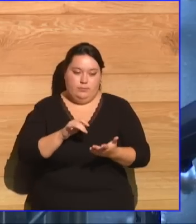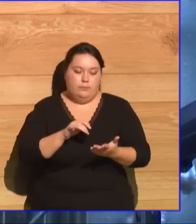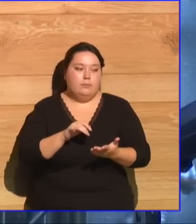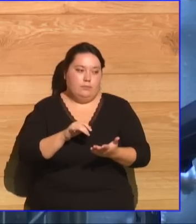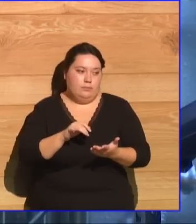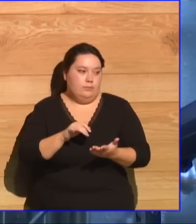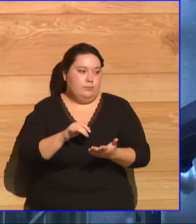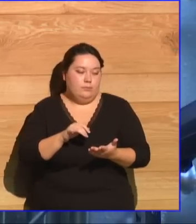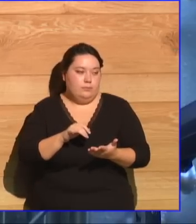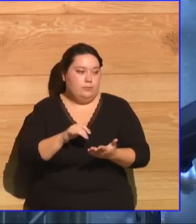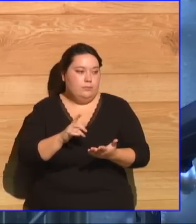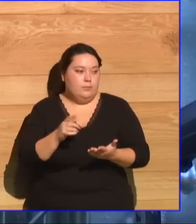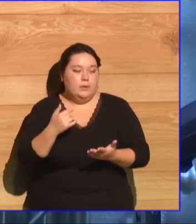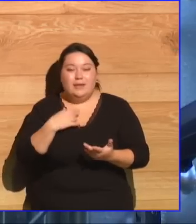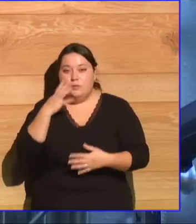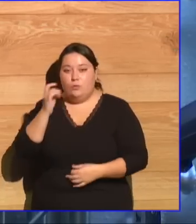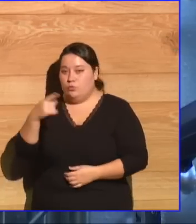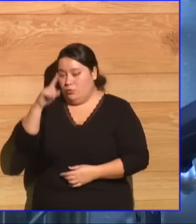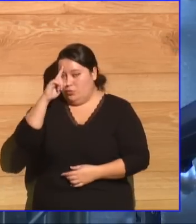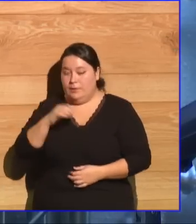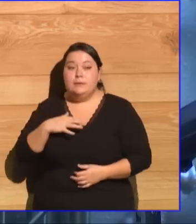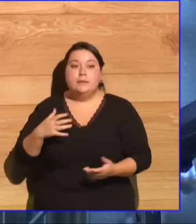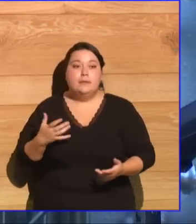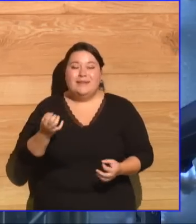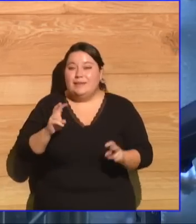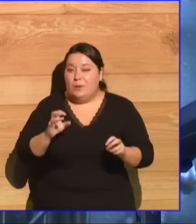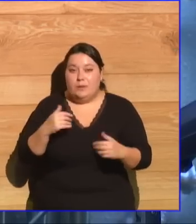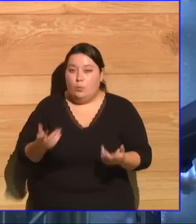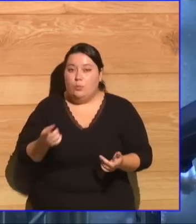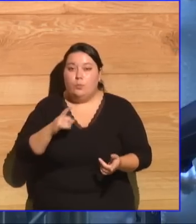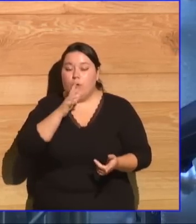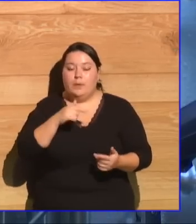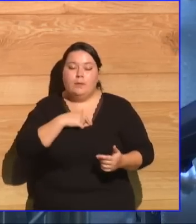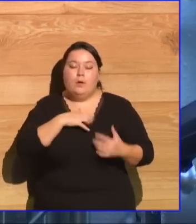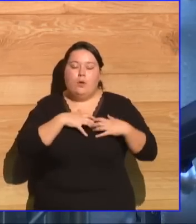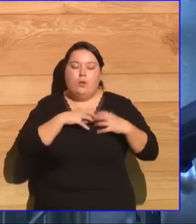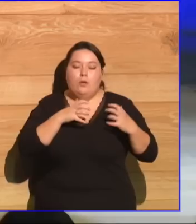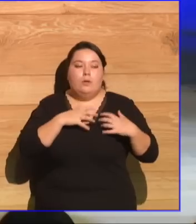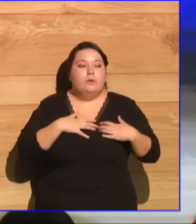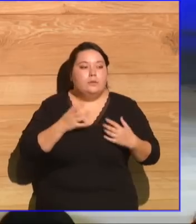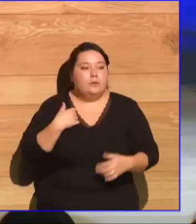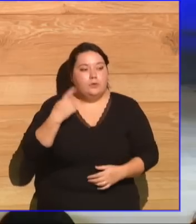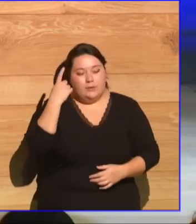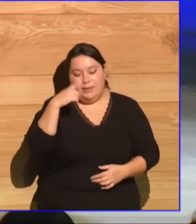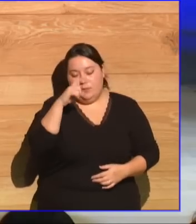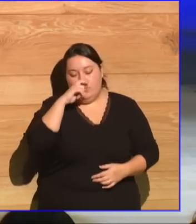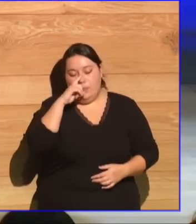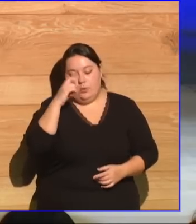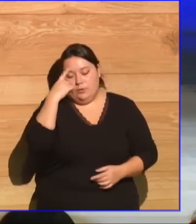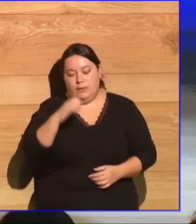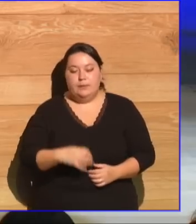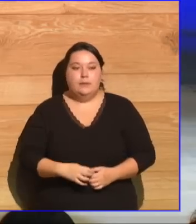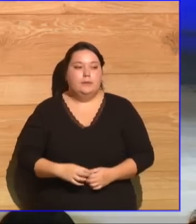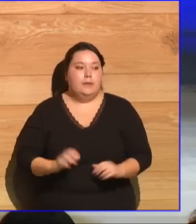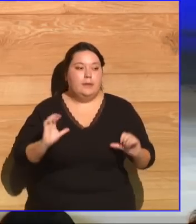que os hable ni de qué, porque me llena tanto el corazón. Yo sé que te la sabes de memoria, desde que empieza hasta que termina. A ver, Eso para